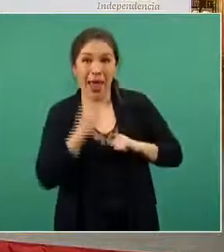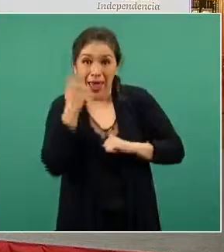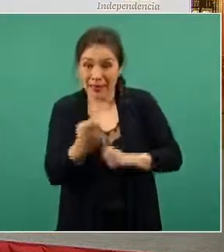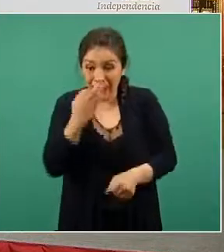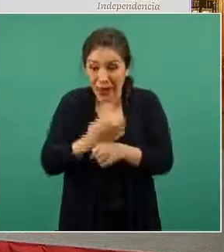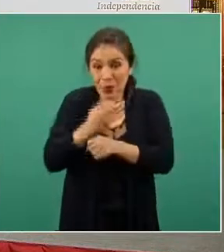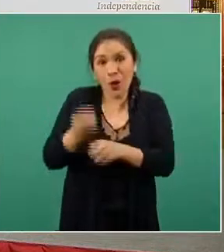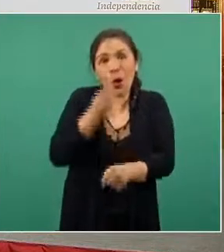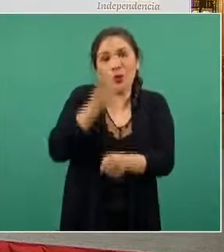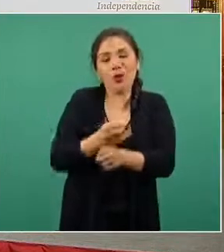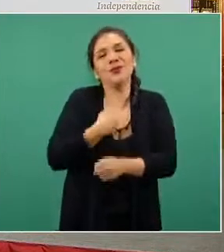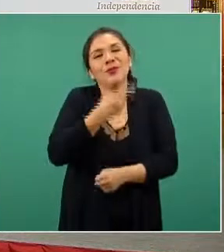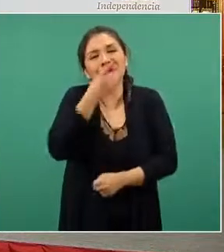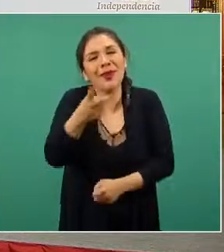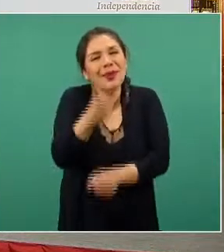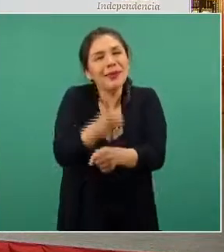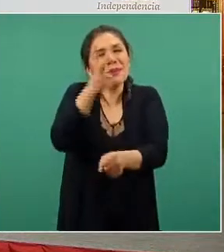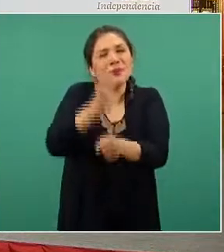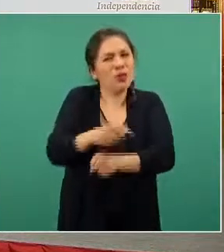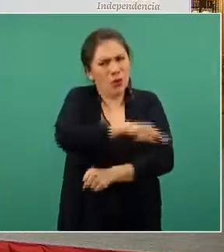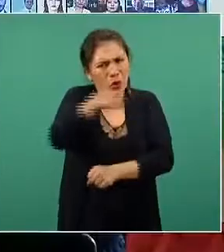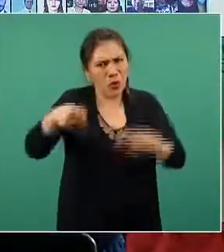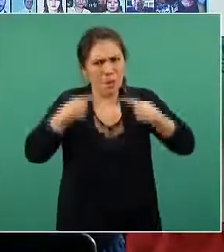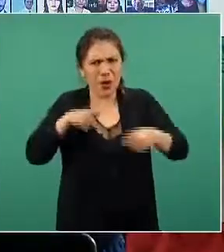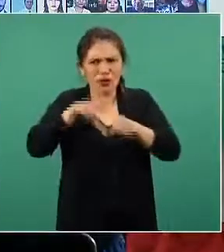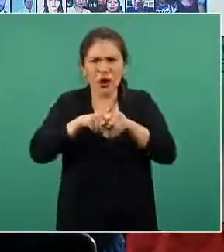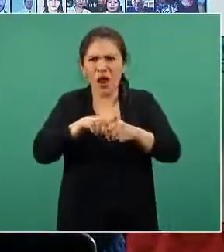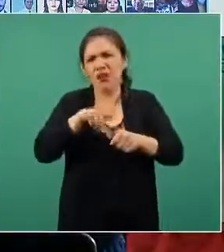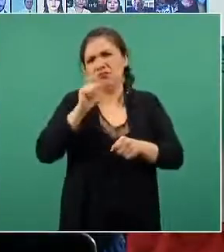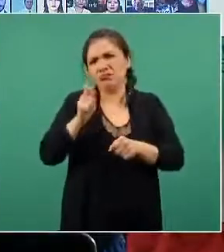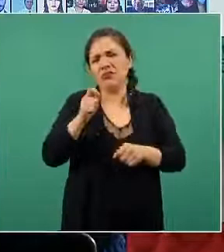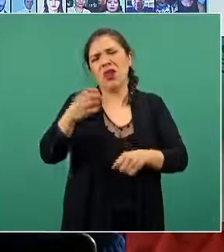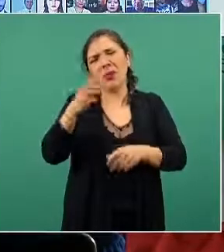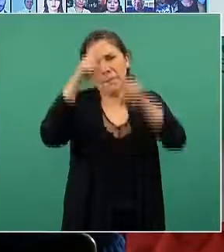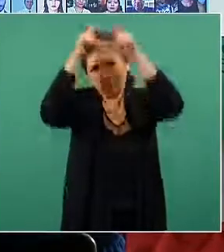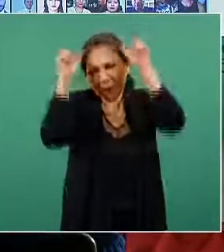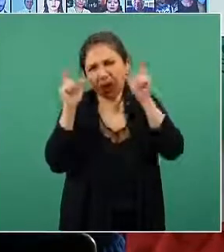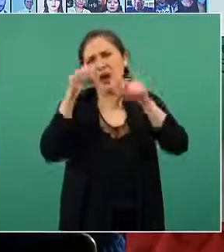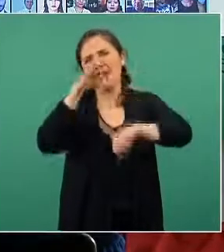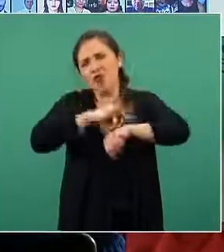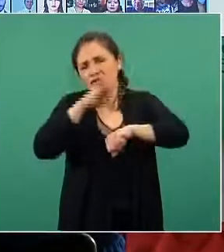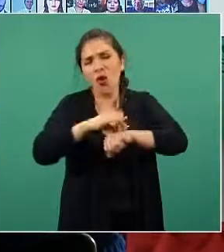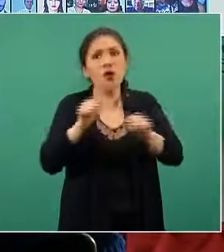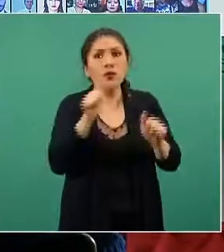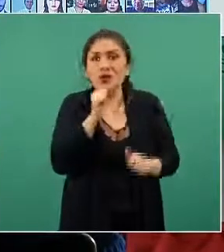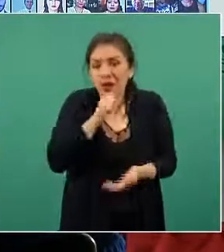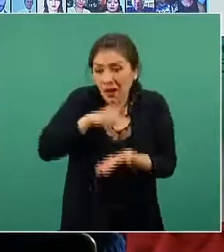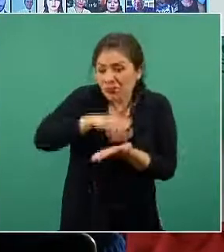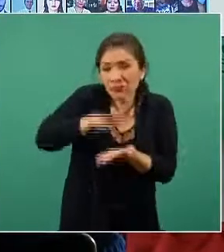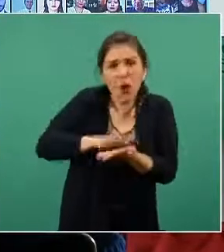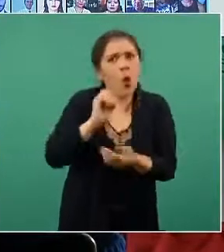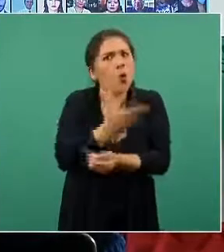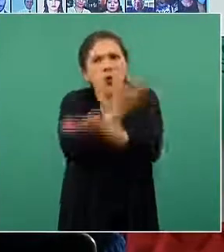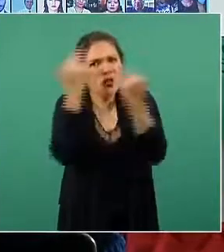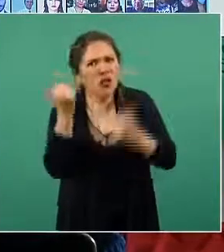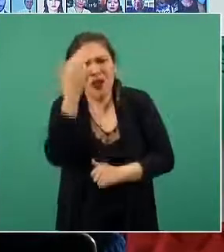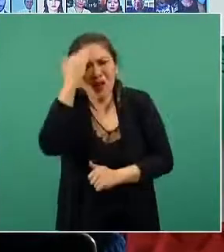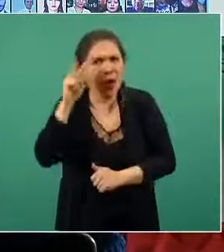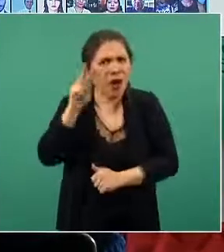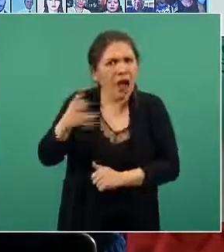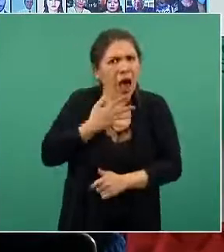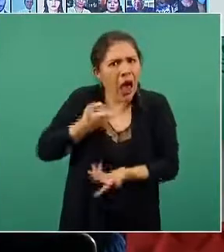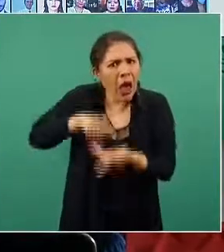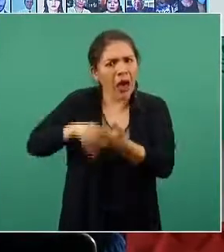buena oportunidad para ofrecer una invitación de todo el personal de salud que no ha logrado registrarse, o que no sabía o conocía que existía